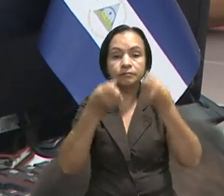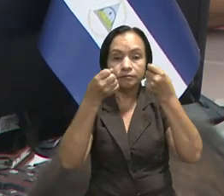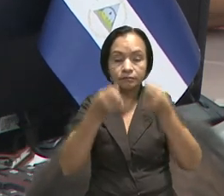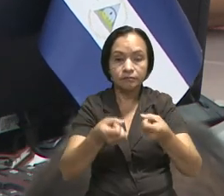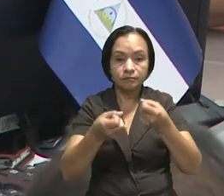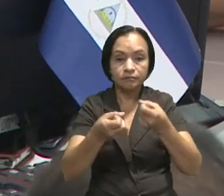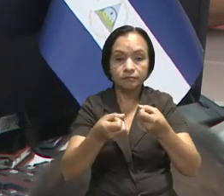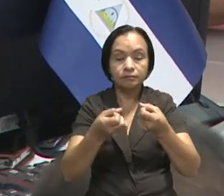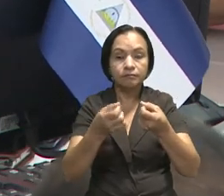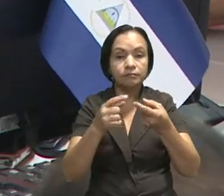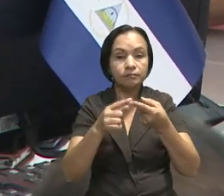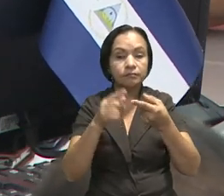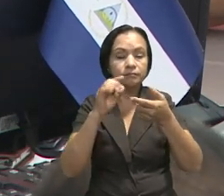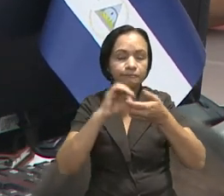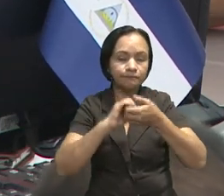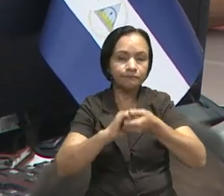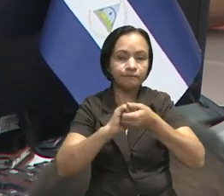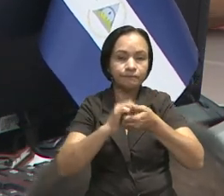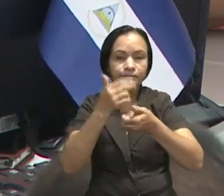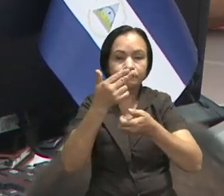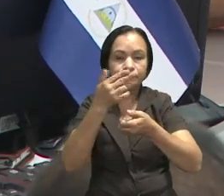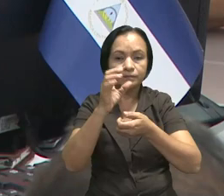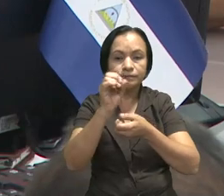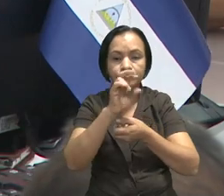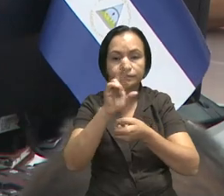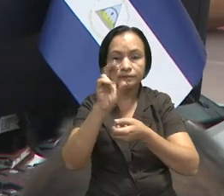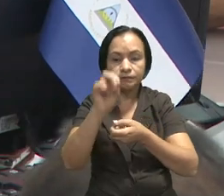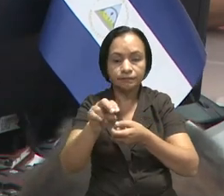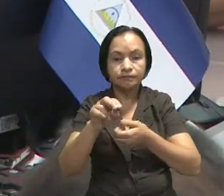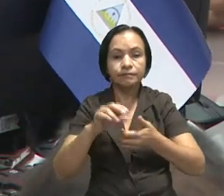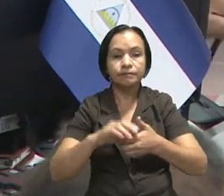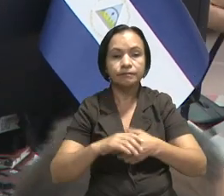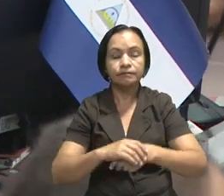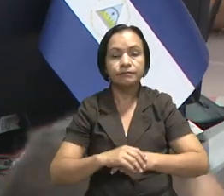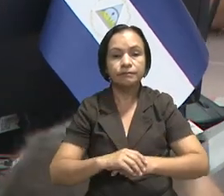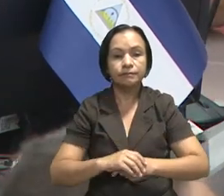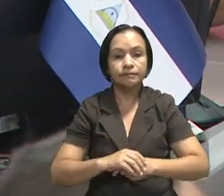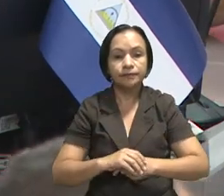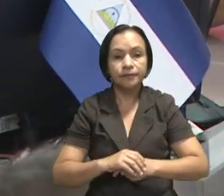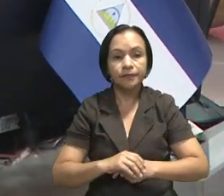a nuestro querido amigo Chocorrón Buitrago.